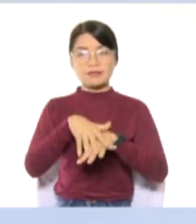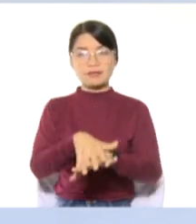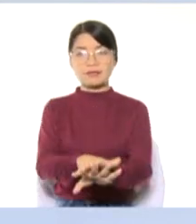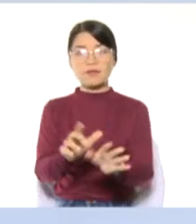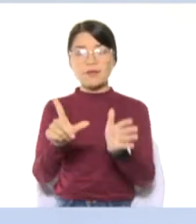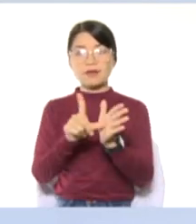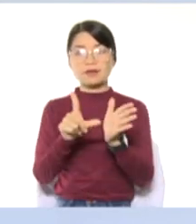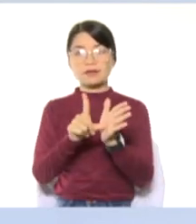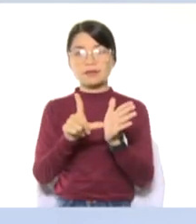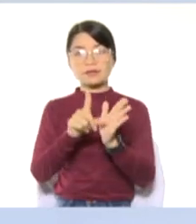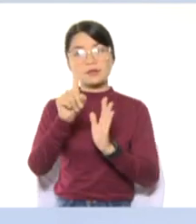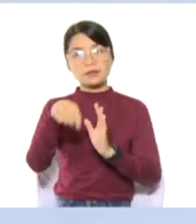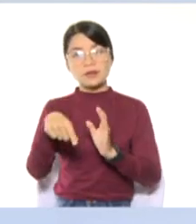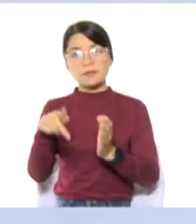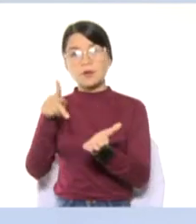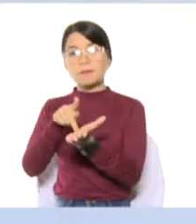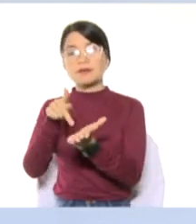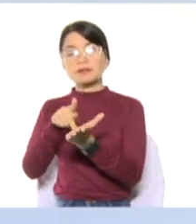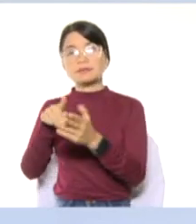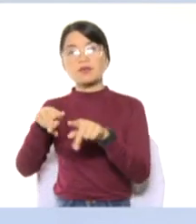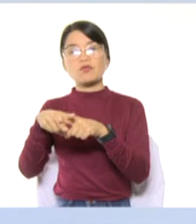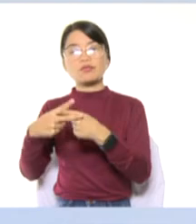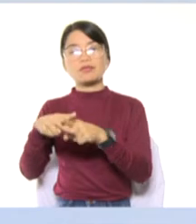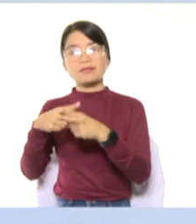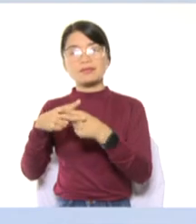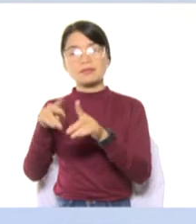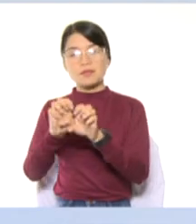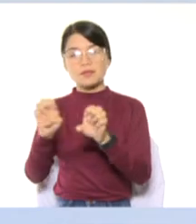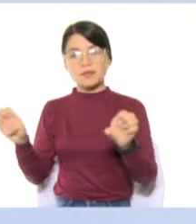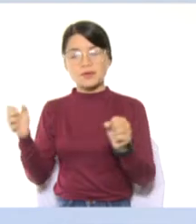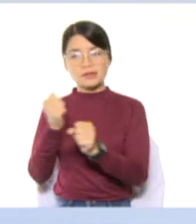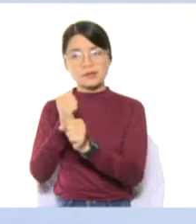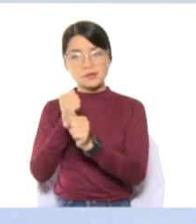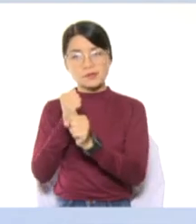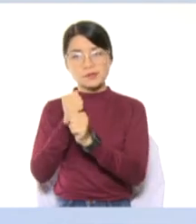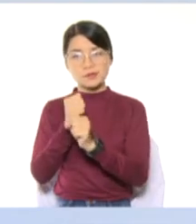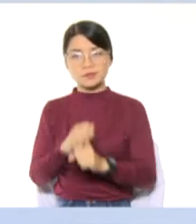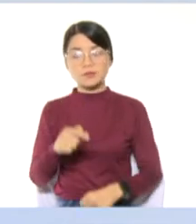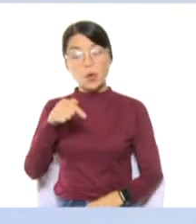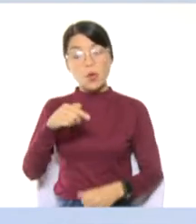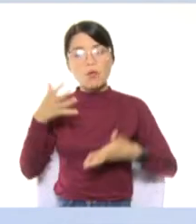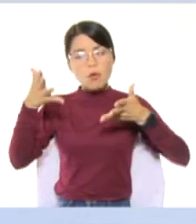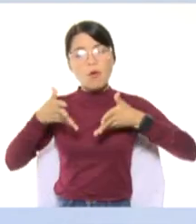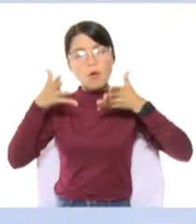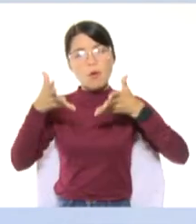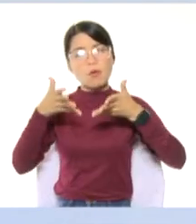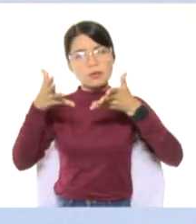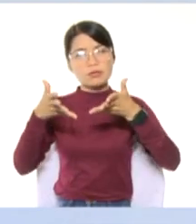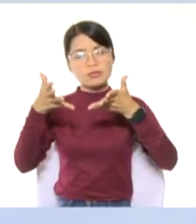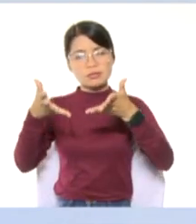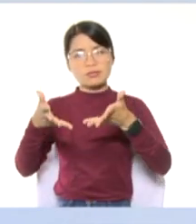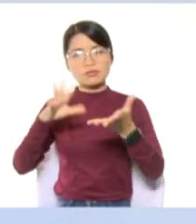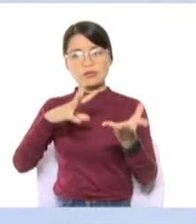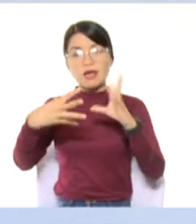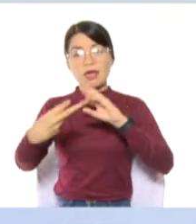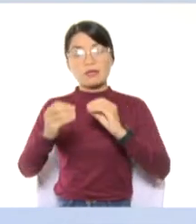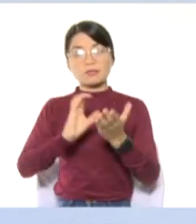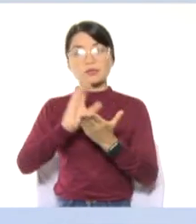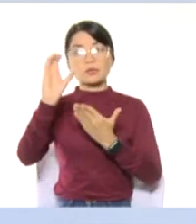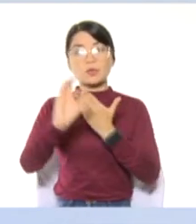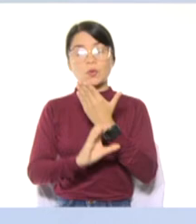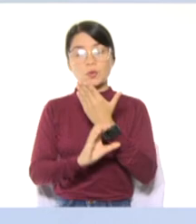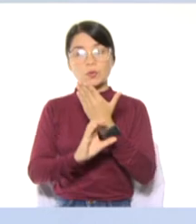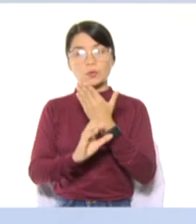los participantes de los talleres de educación laboral. Hoy vamos entonces a darle algunas orientaciones, recomendaciones y adaptaciones